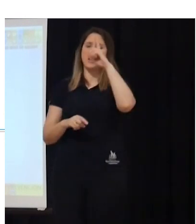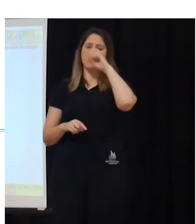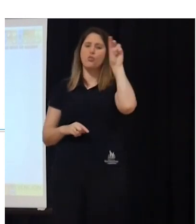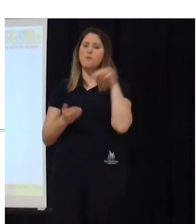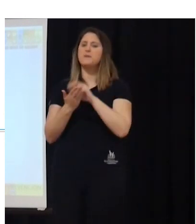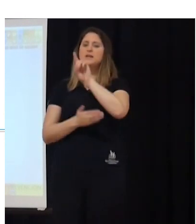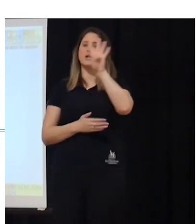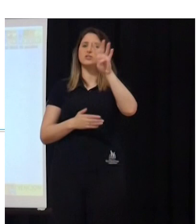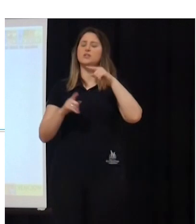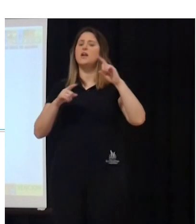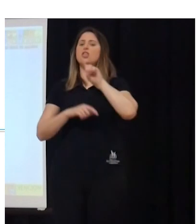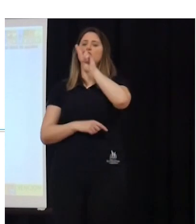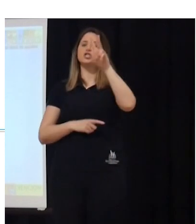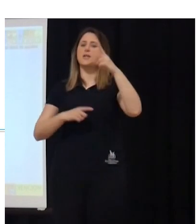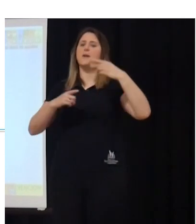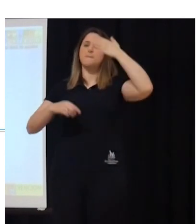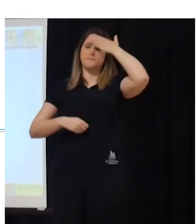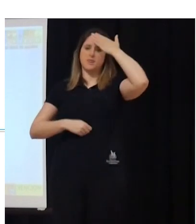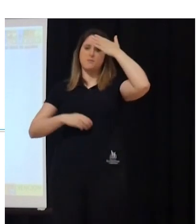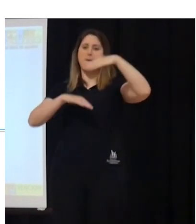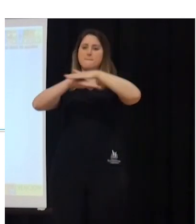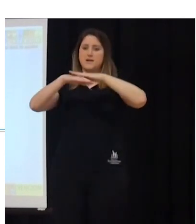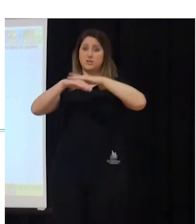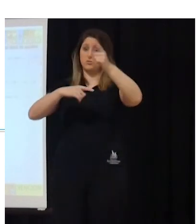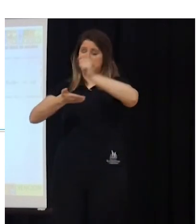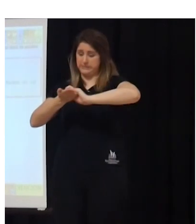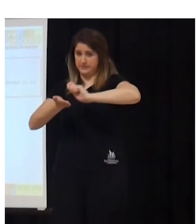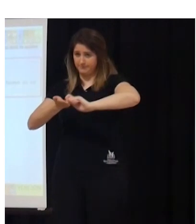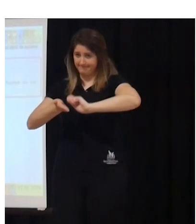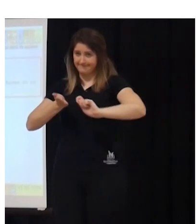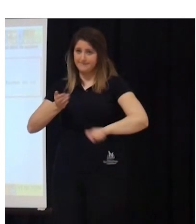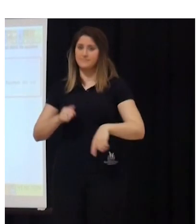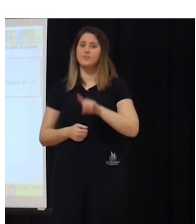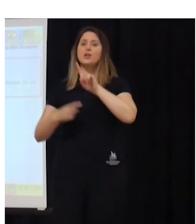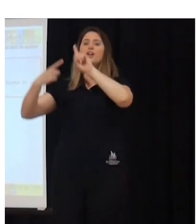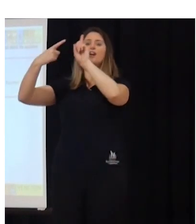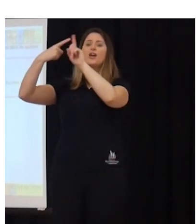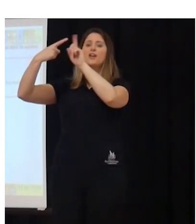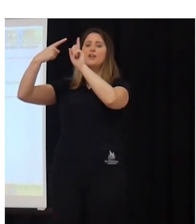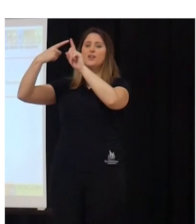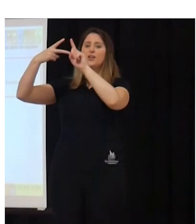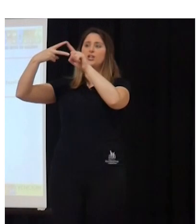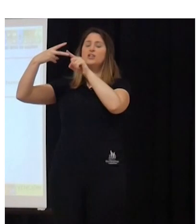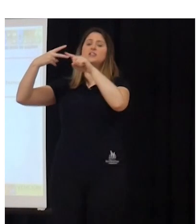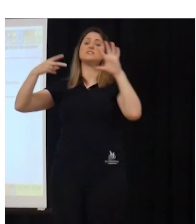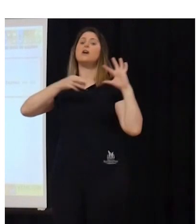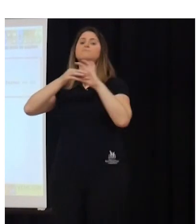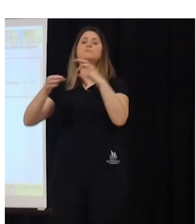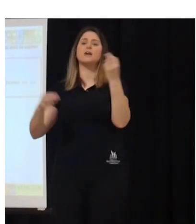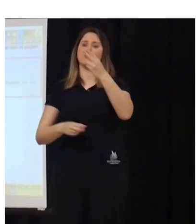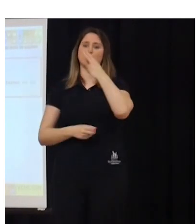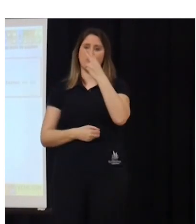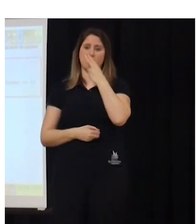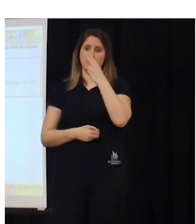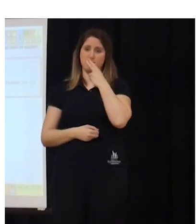establece 12 principios básicos. Vayan tomando memoria. Los dos primeros relacionados con el tabaco, y luego